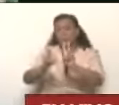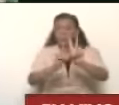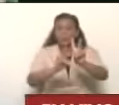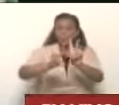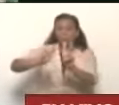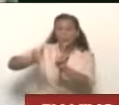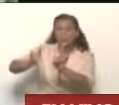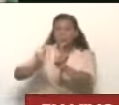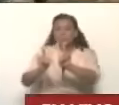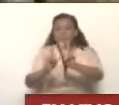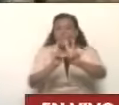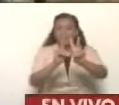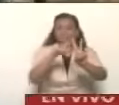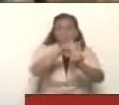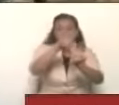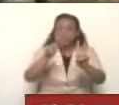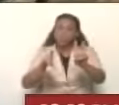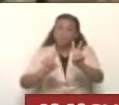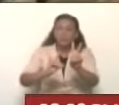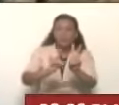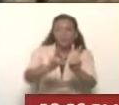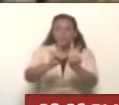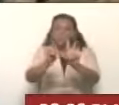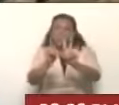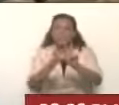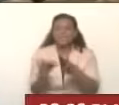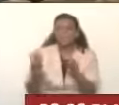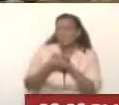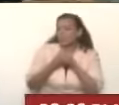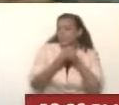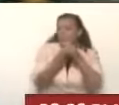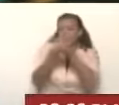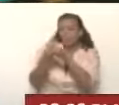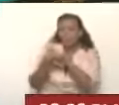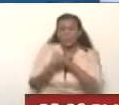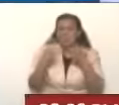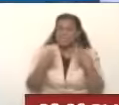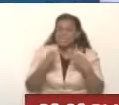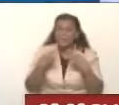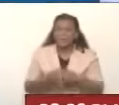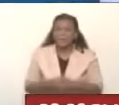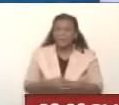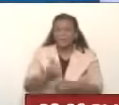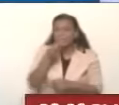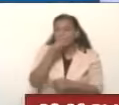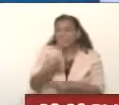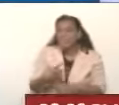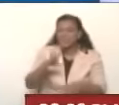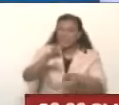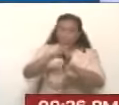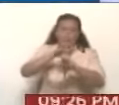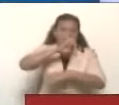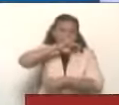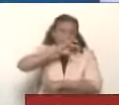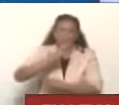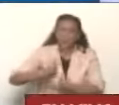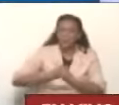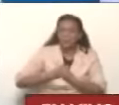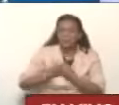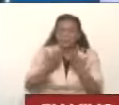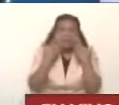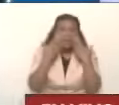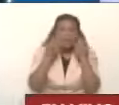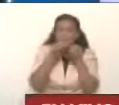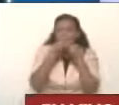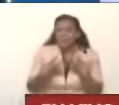Muy educado. No, no, bellísimo. Bellísimo, Nevado. Ah, es simpático. Mira